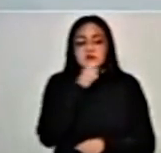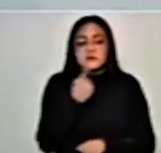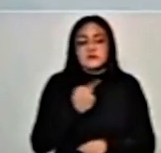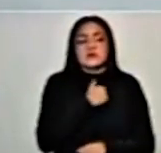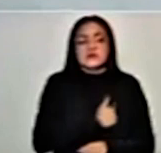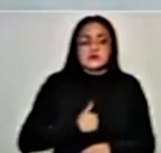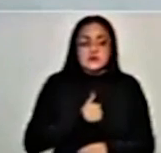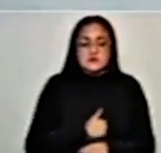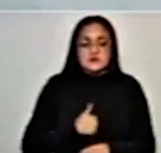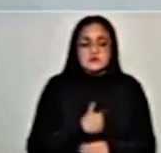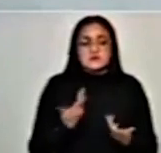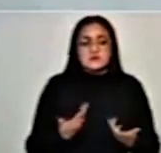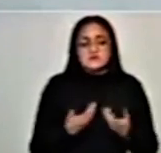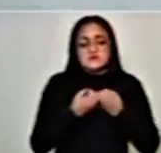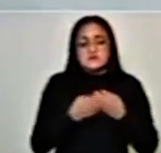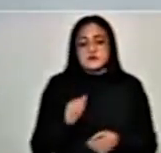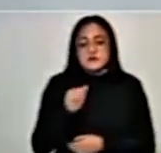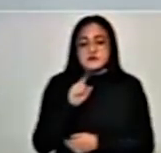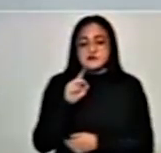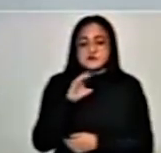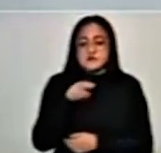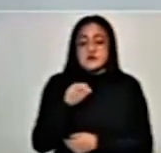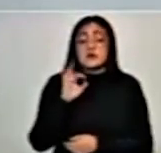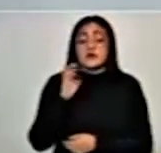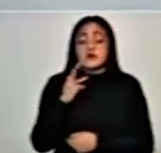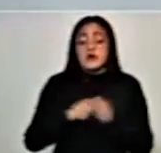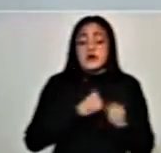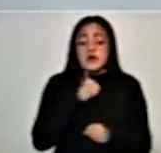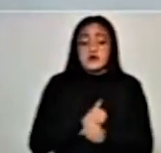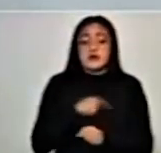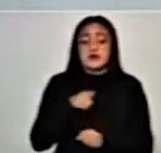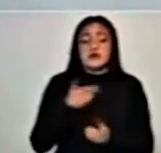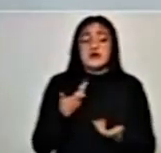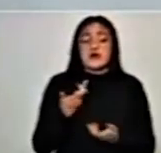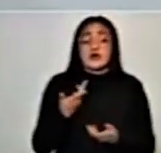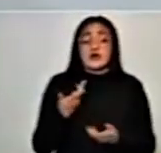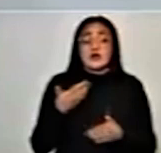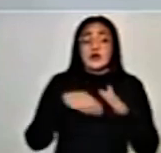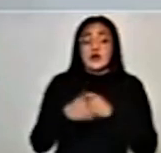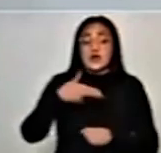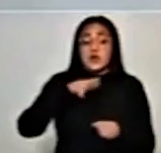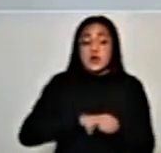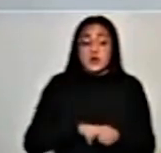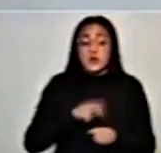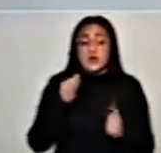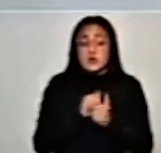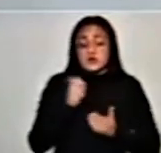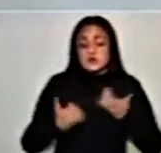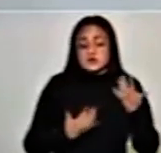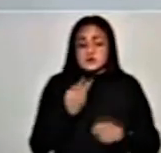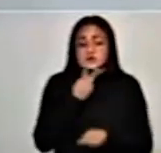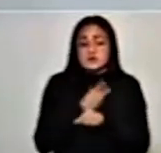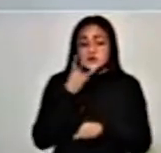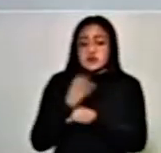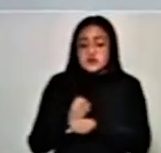que lamentablemente perdió la vida Azucena, de 43 años de edad. Ella ingresa al hospital con quemaduras de segundo